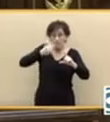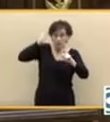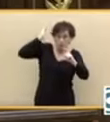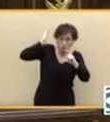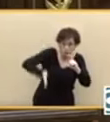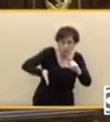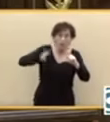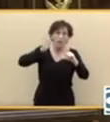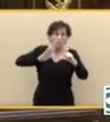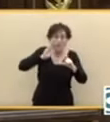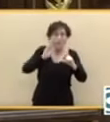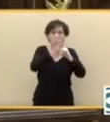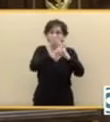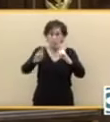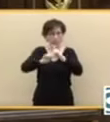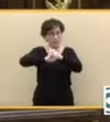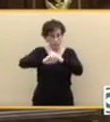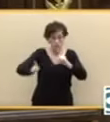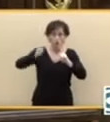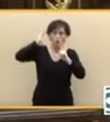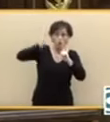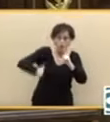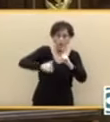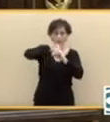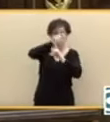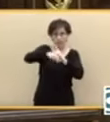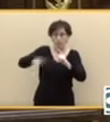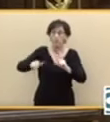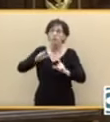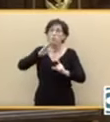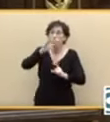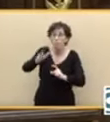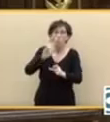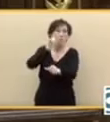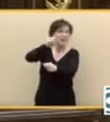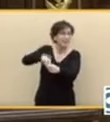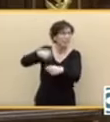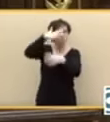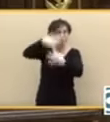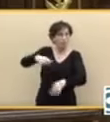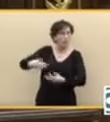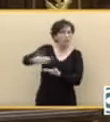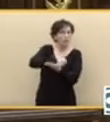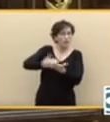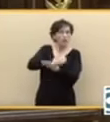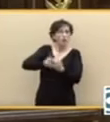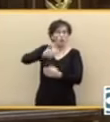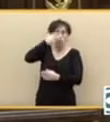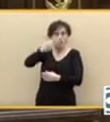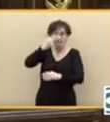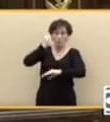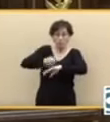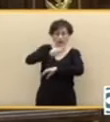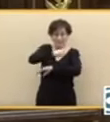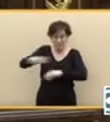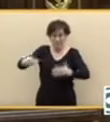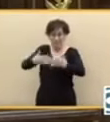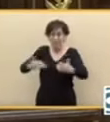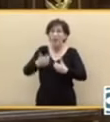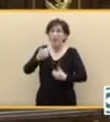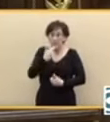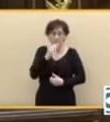sino civilmente como partícipe a título lucrativo por una acción que, como dice la sentencia, el Partido Popular no conocía. Por